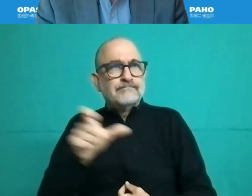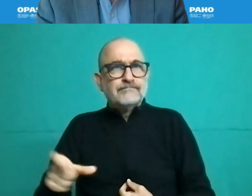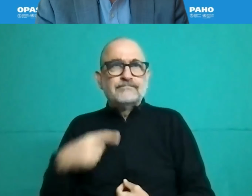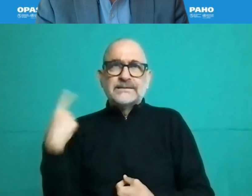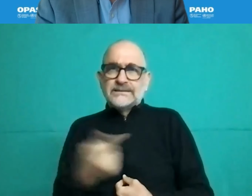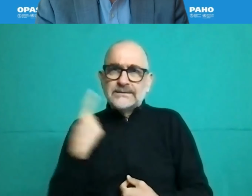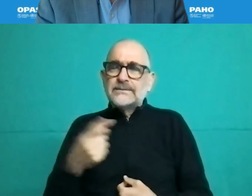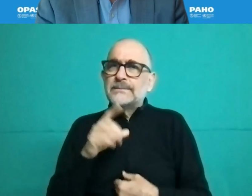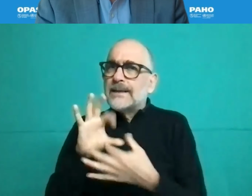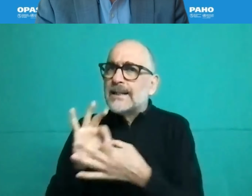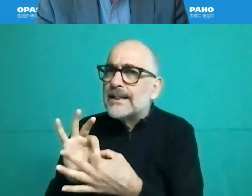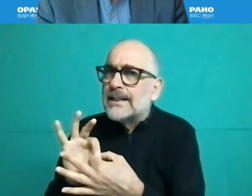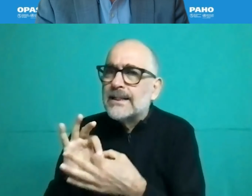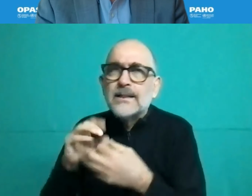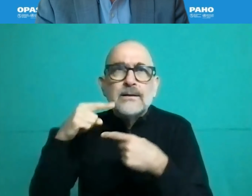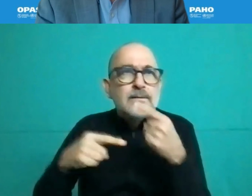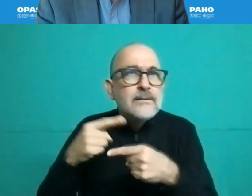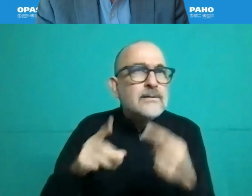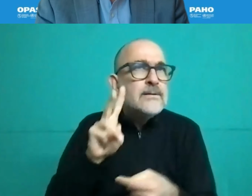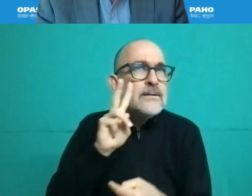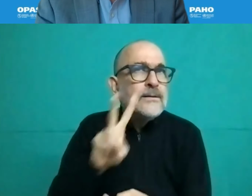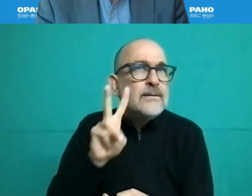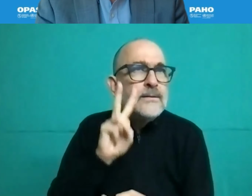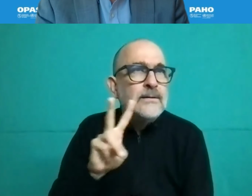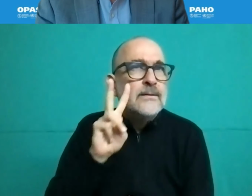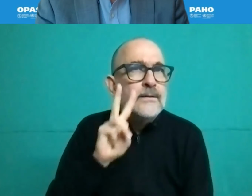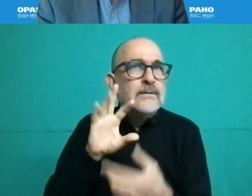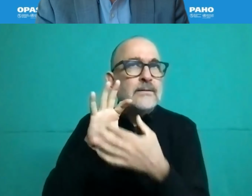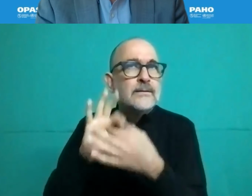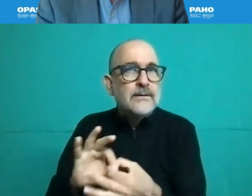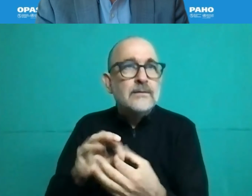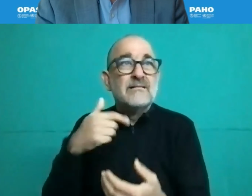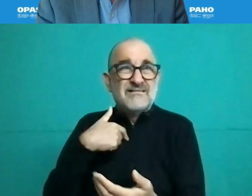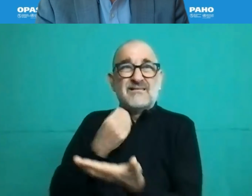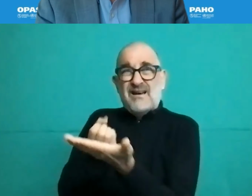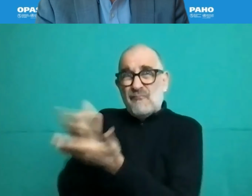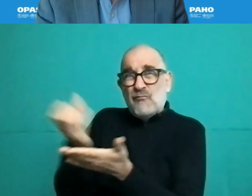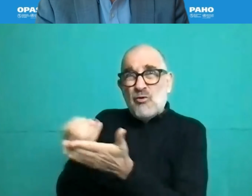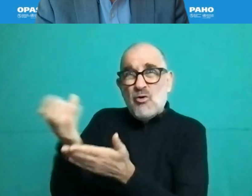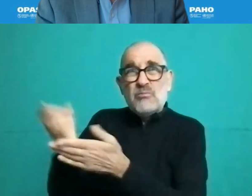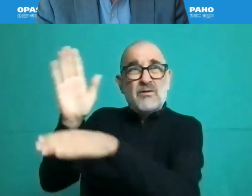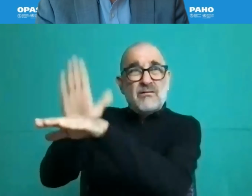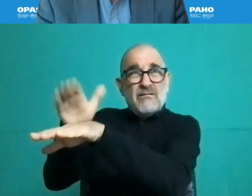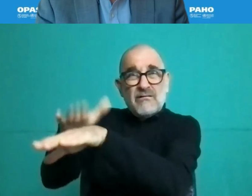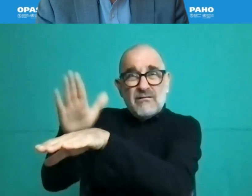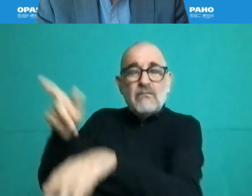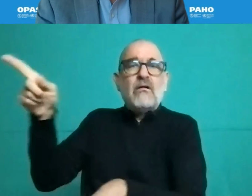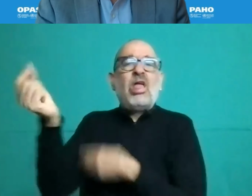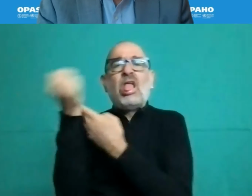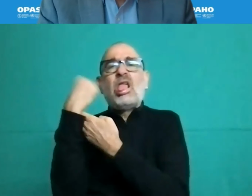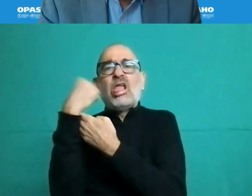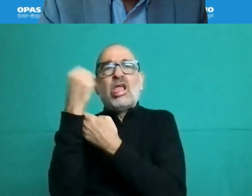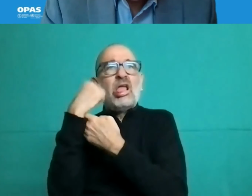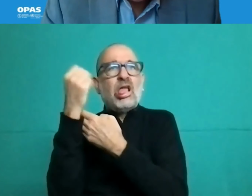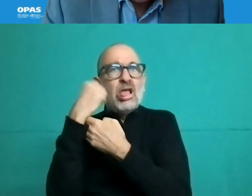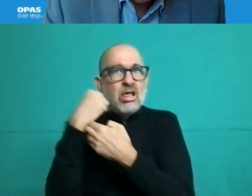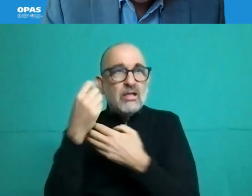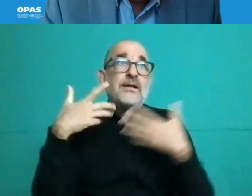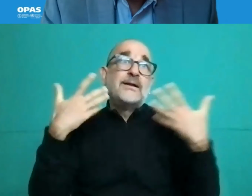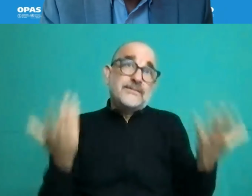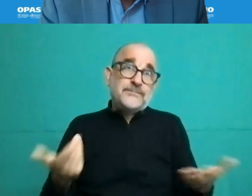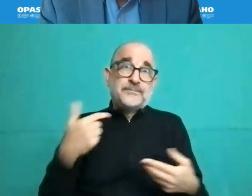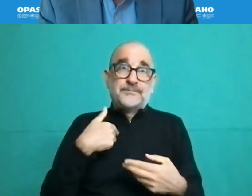el tratamiento inadecuado, los riesgos que situaban en